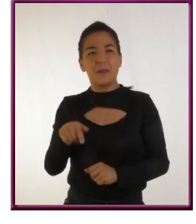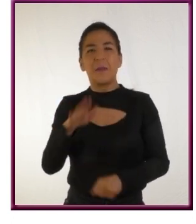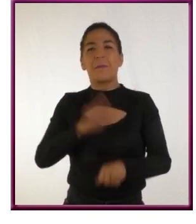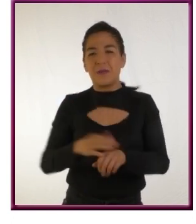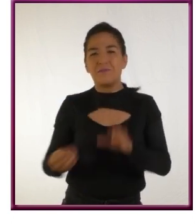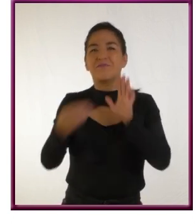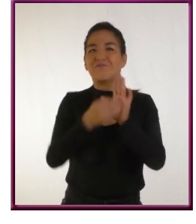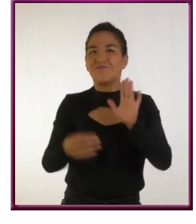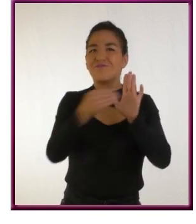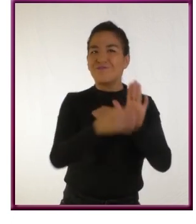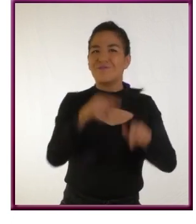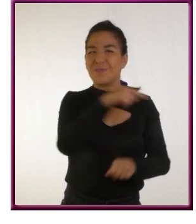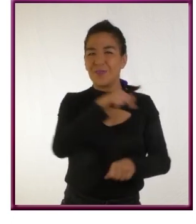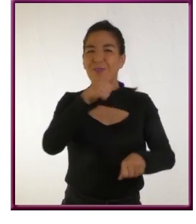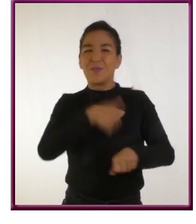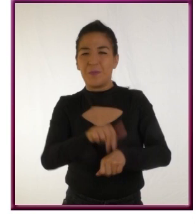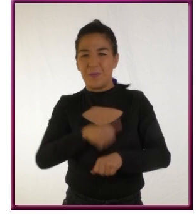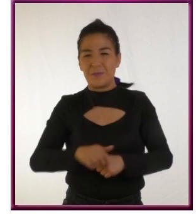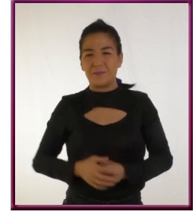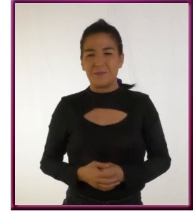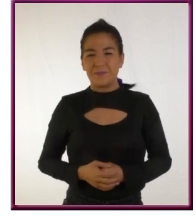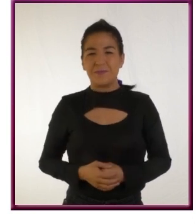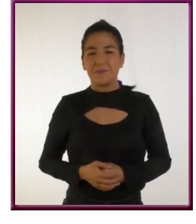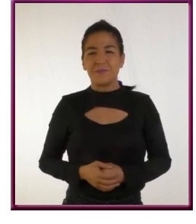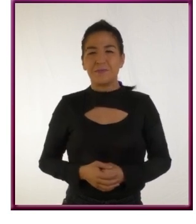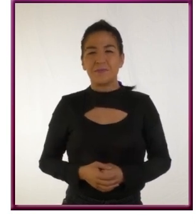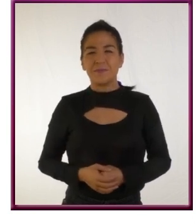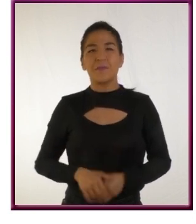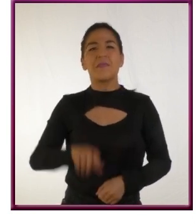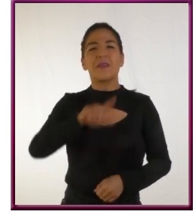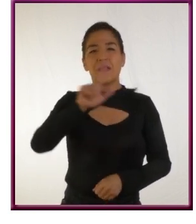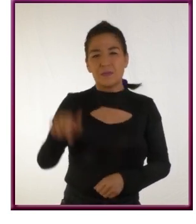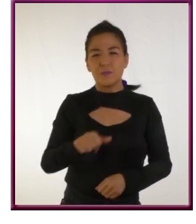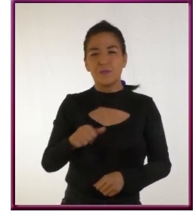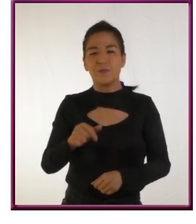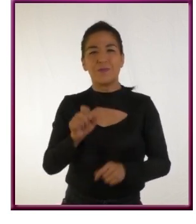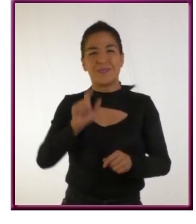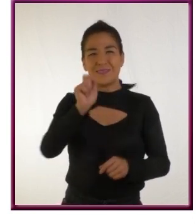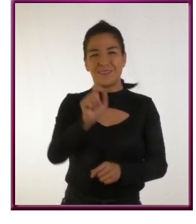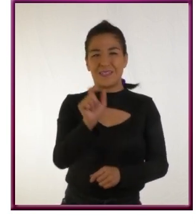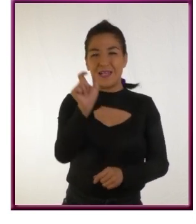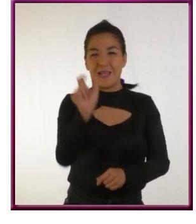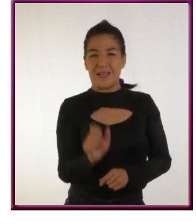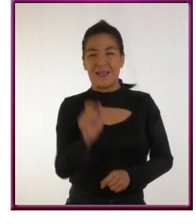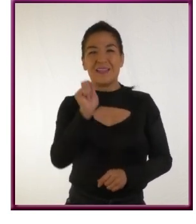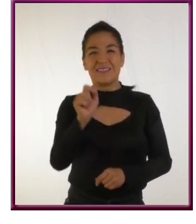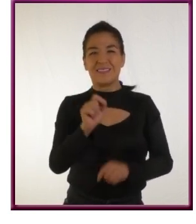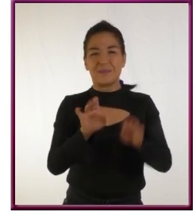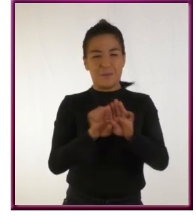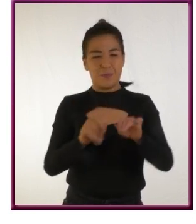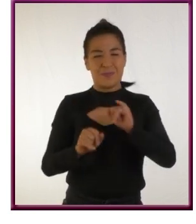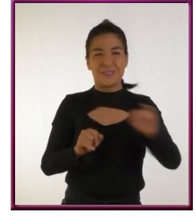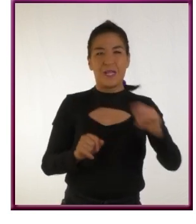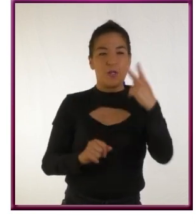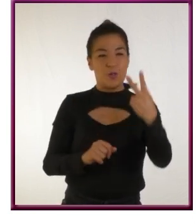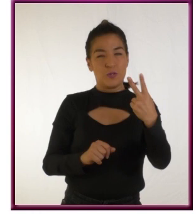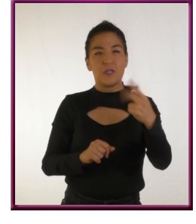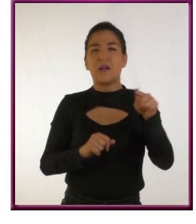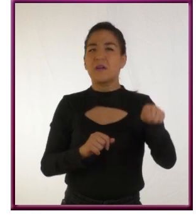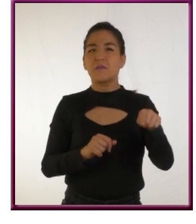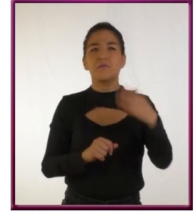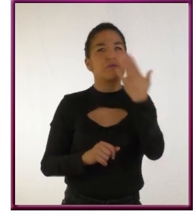puedo llenar un montón de espacios más. Claro. Y entonces el cuadrito de 2x2 que quedó abajo a la